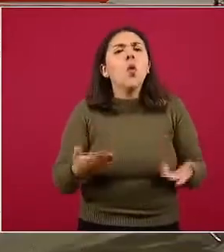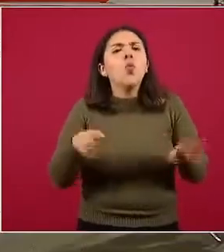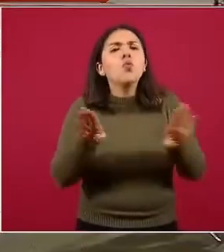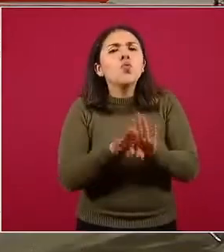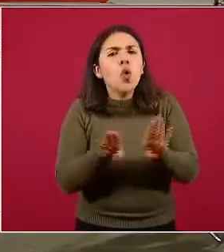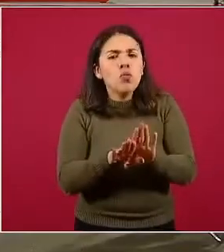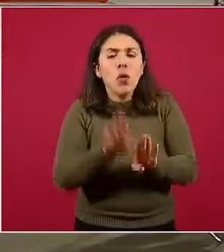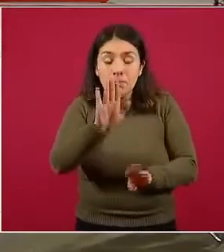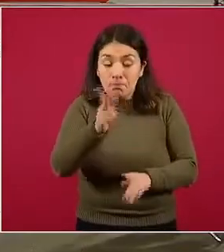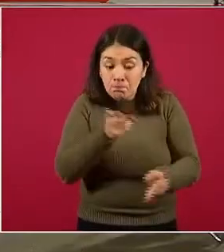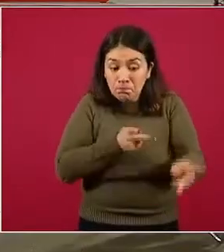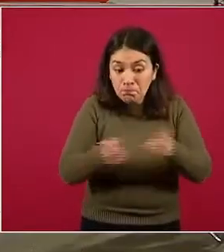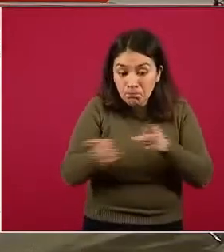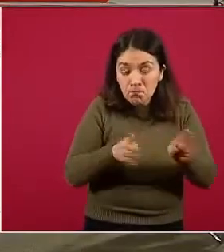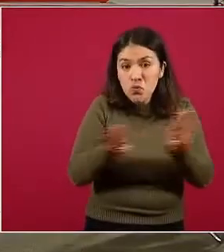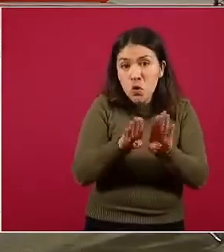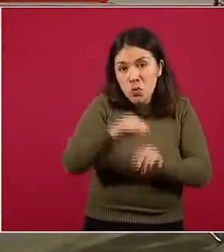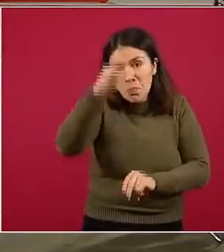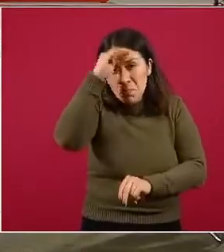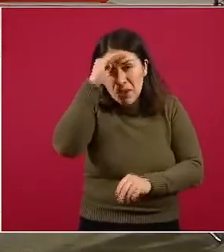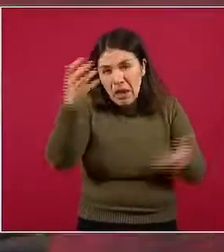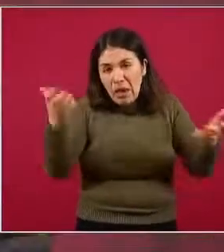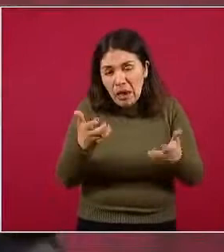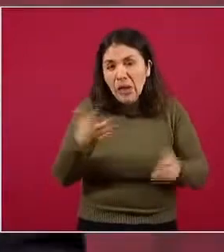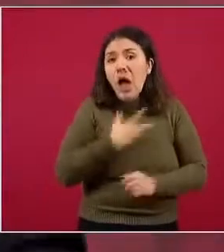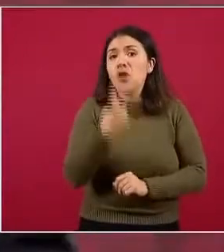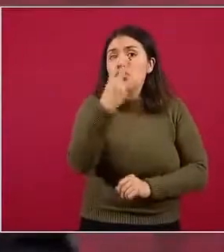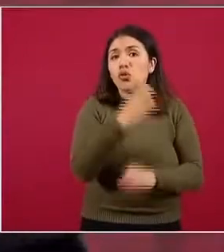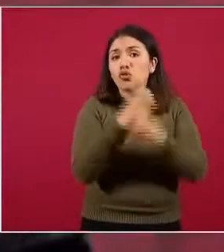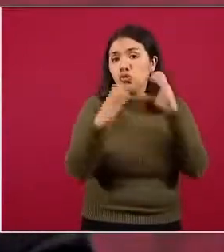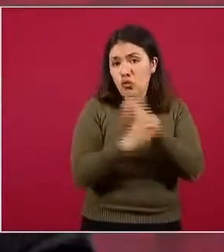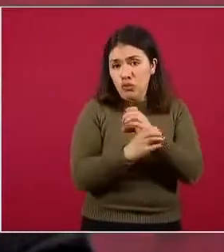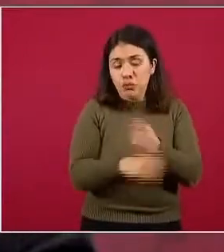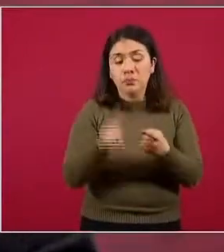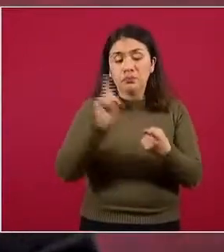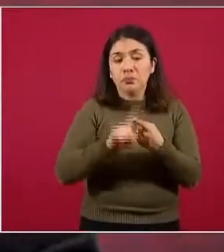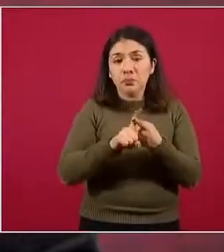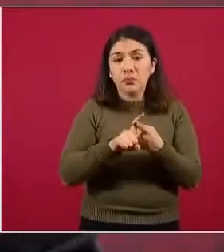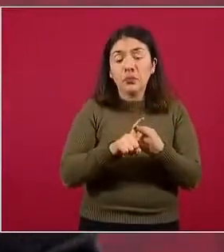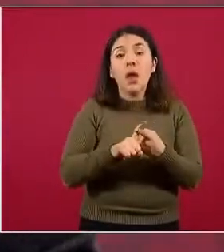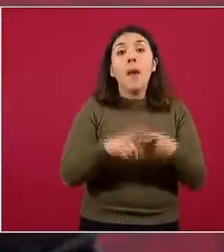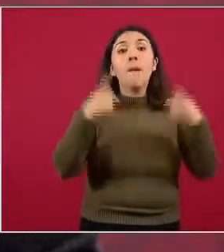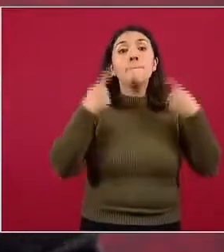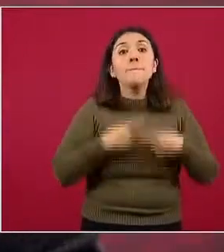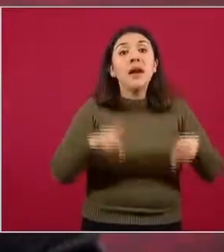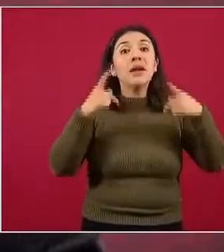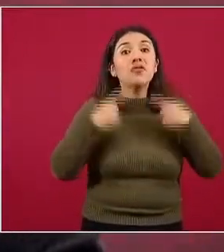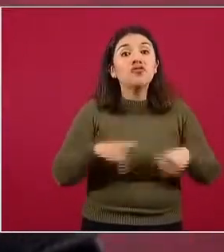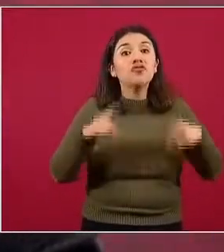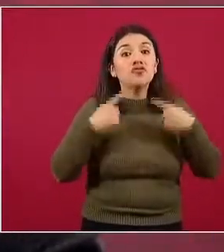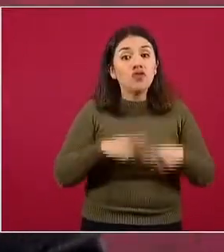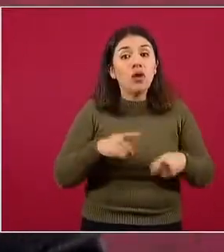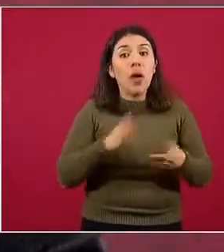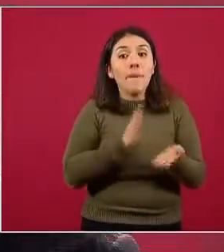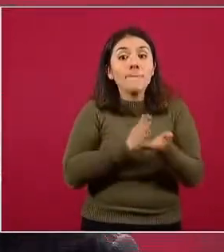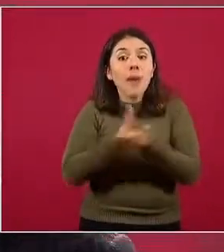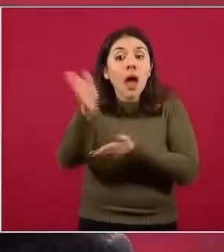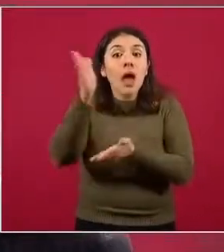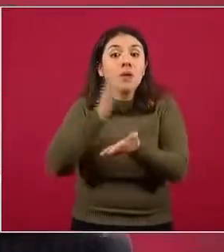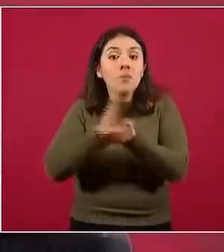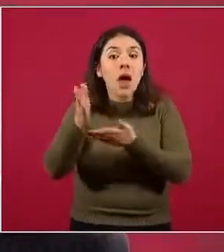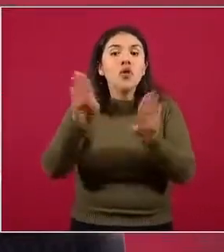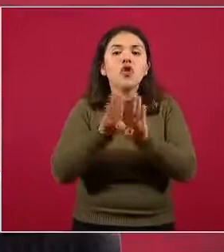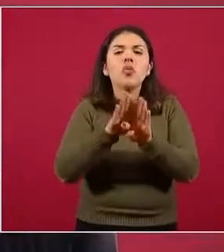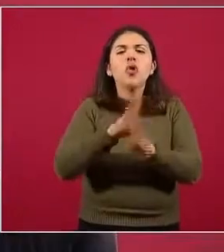la logística del operativo hay dos componentes. Uno va a ser el desplazar poblaciones, que sería el